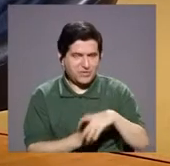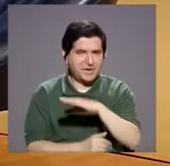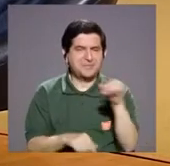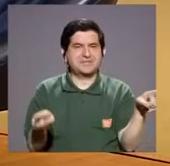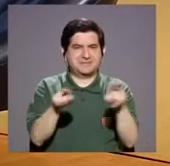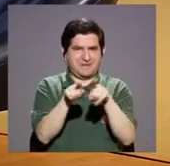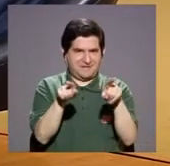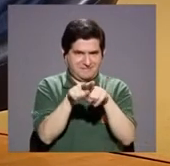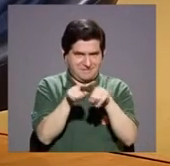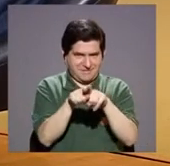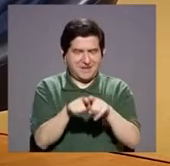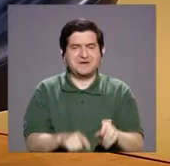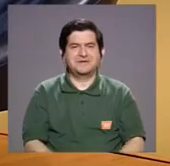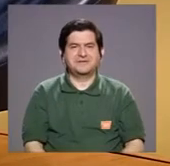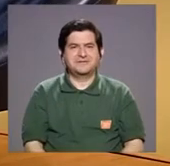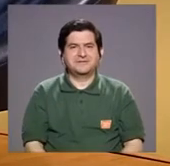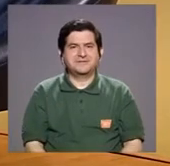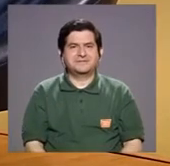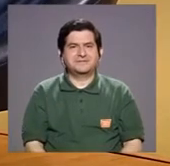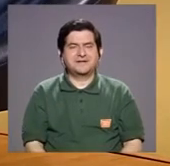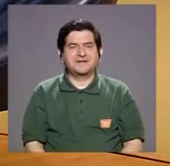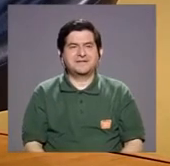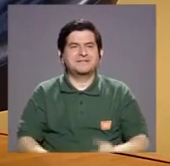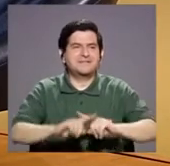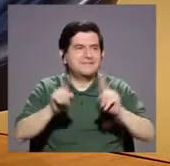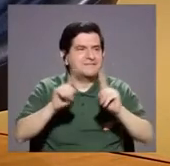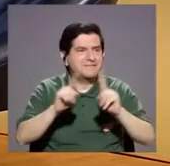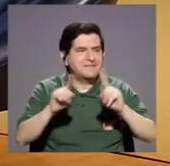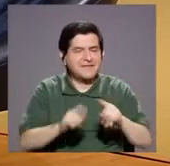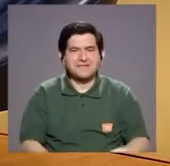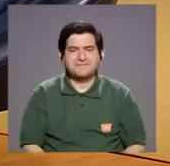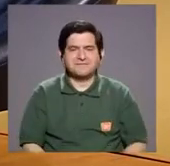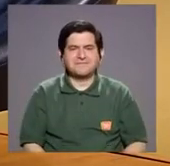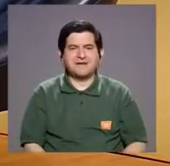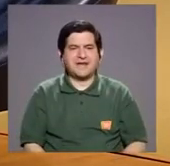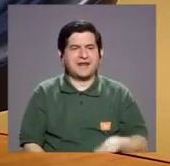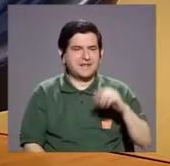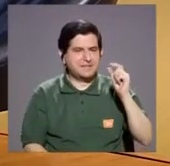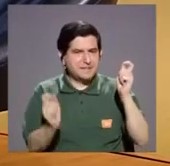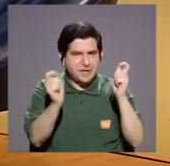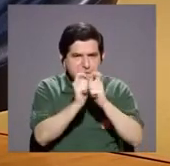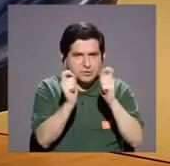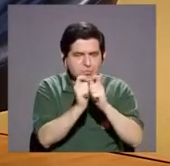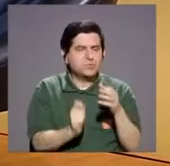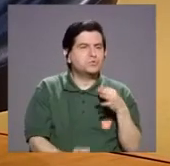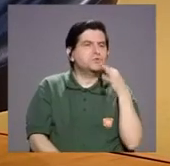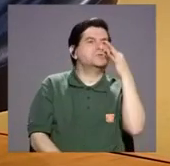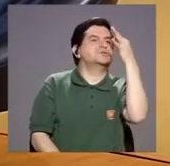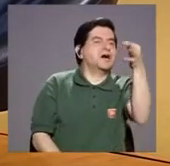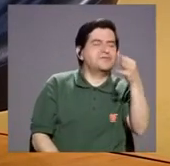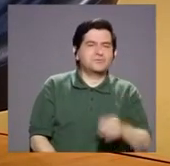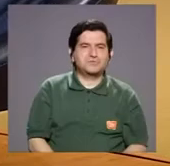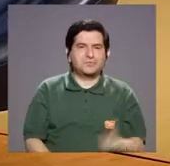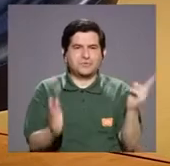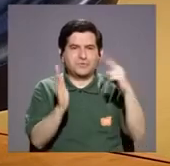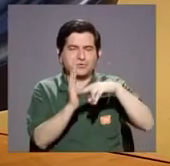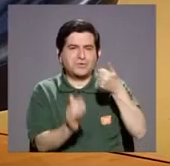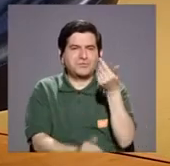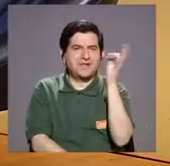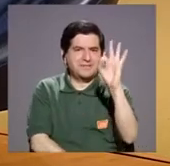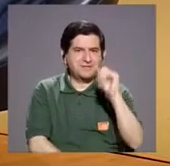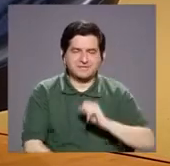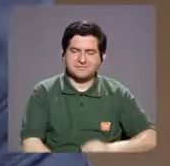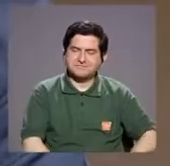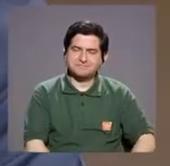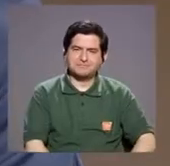y de los mojones asia adelante en 2019